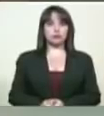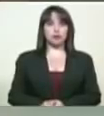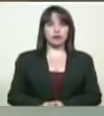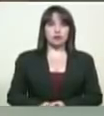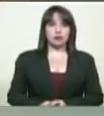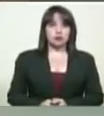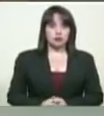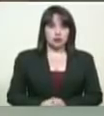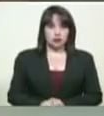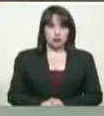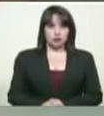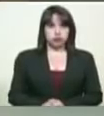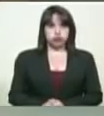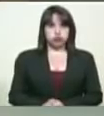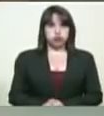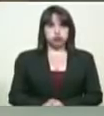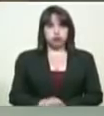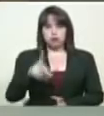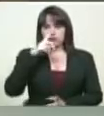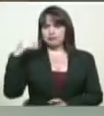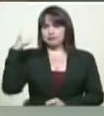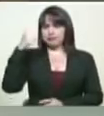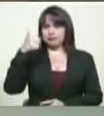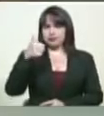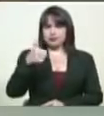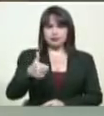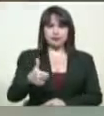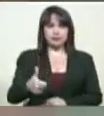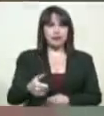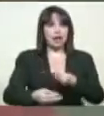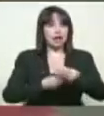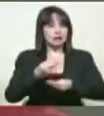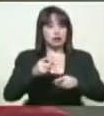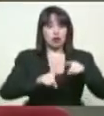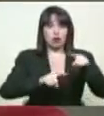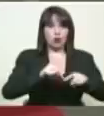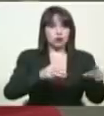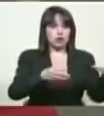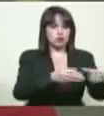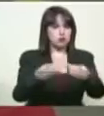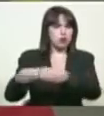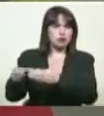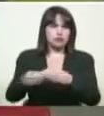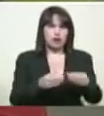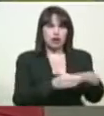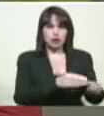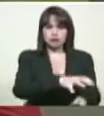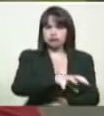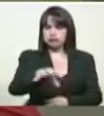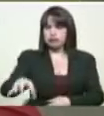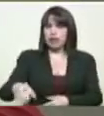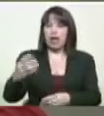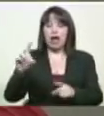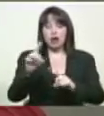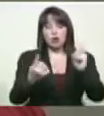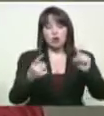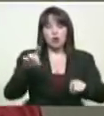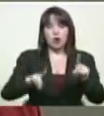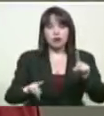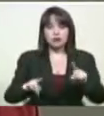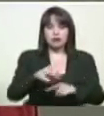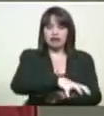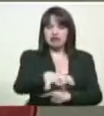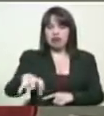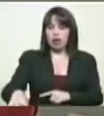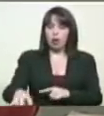tan todo el tiempo con las comunidades correcto cada región tiene como unas prioridades a veces del problema unos